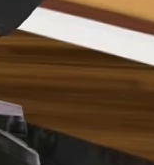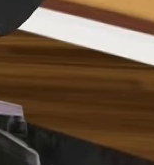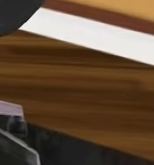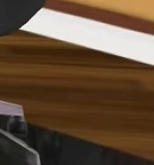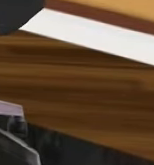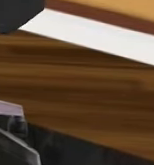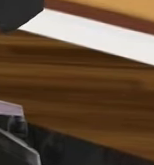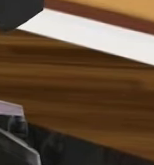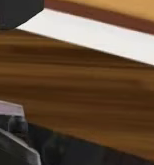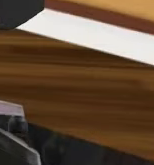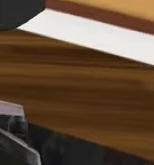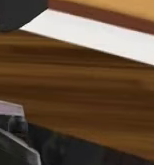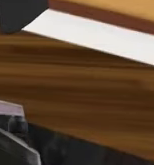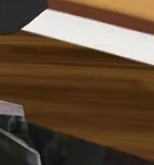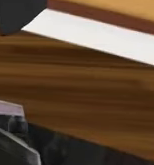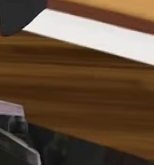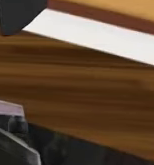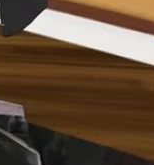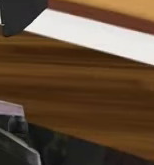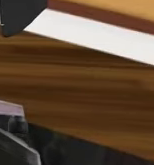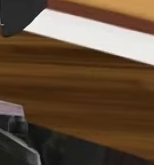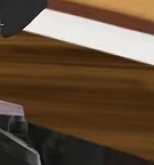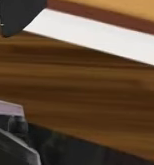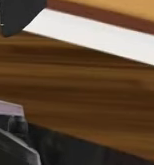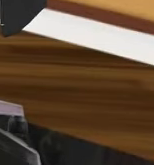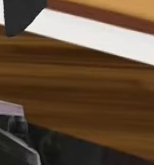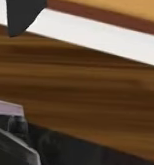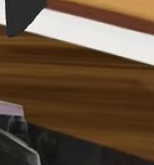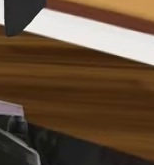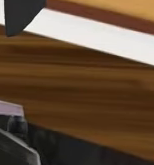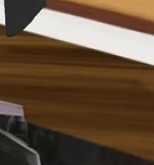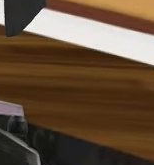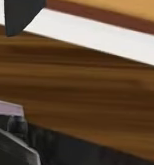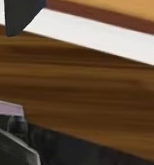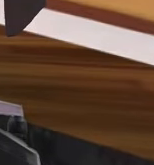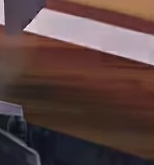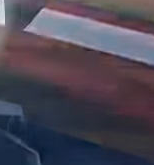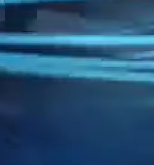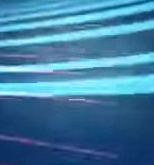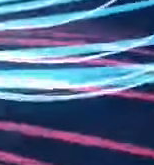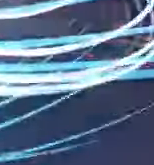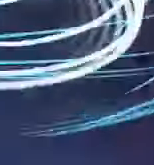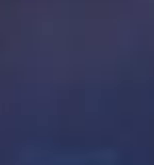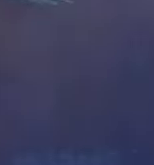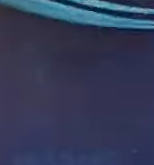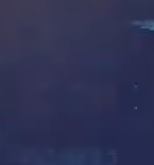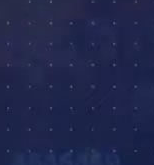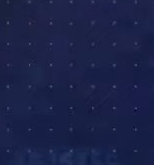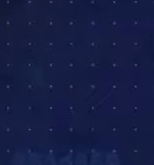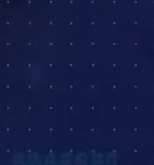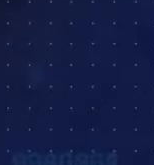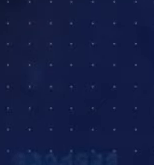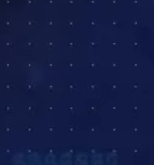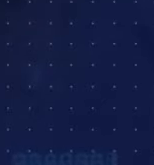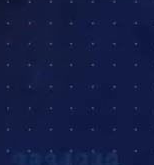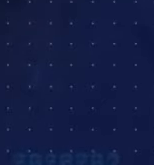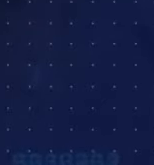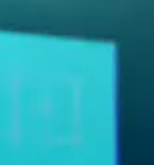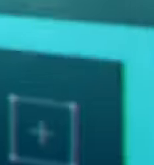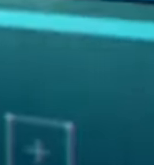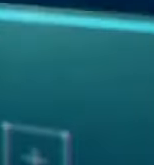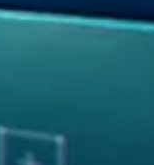economía familiar. Lo más importante. Así que los esperamos hoy en la mesa de martes de Debate 22. Hoy, 21 horas.